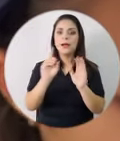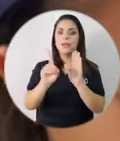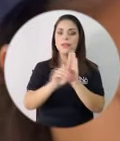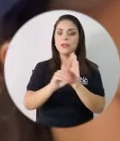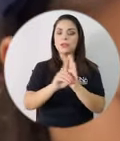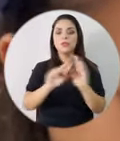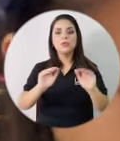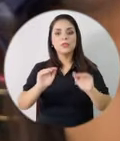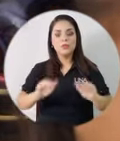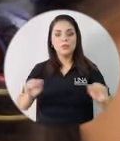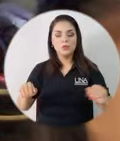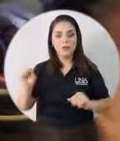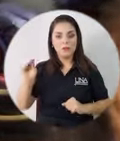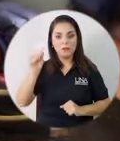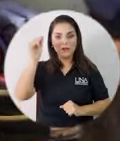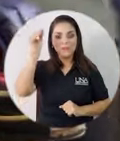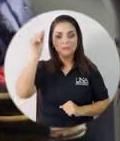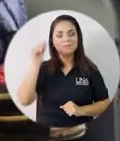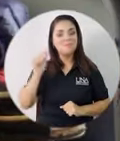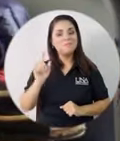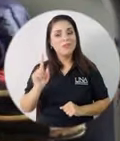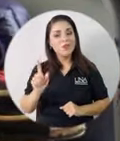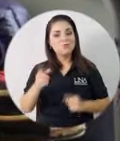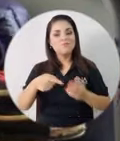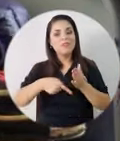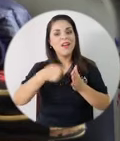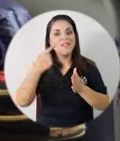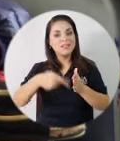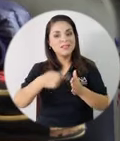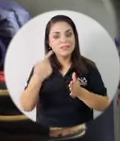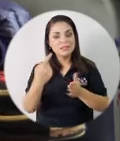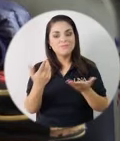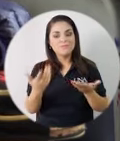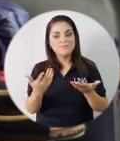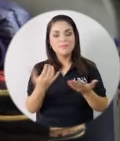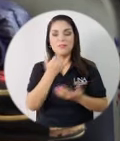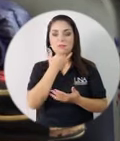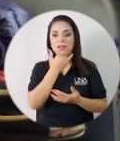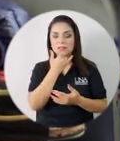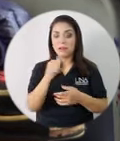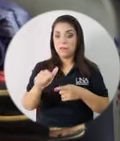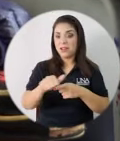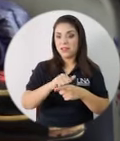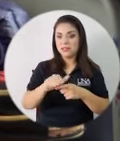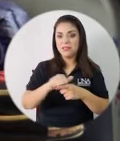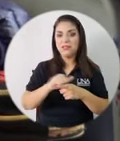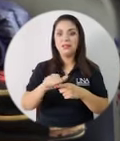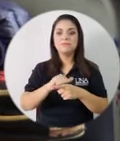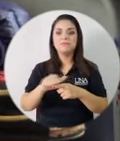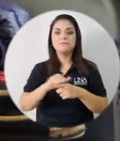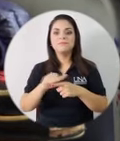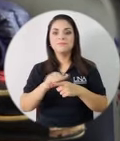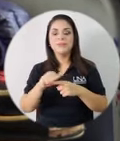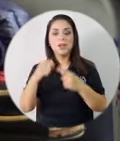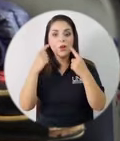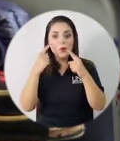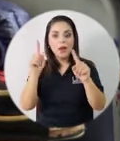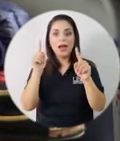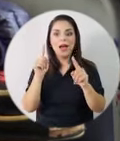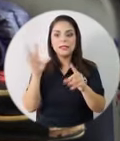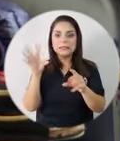y adolescencia. Sin embargo, a veces, como decía ya Pablo, la práctica, la concreción de